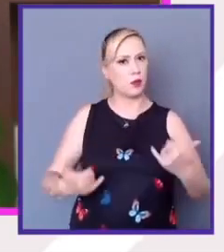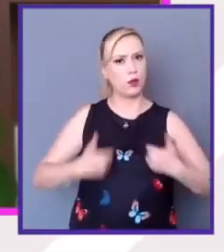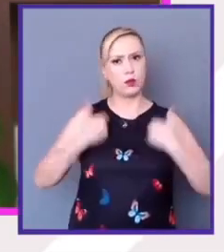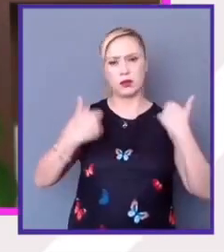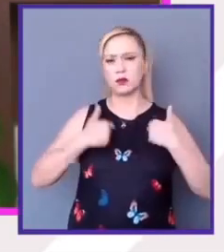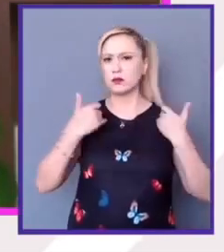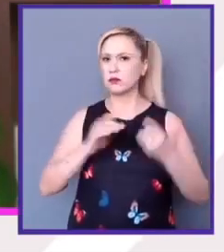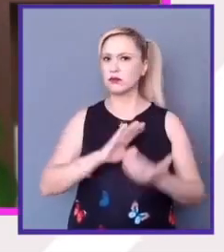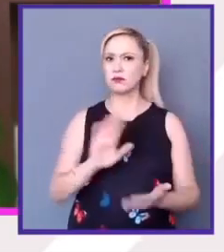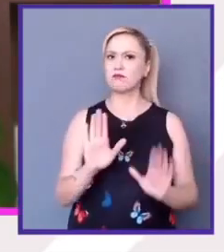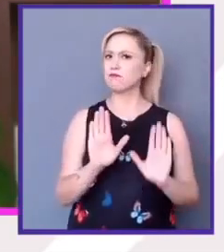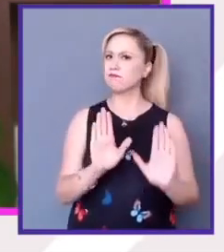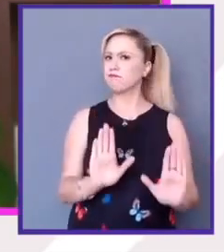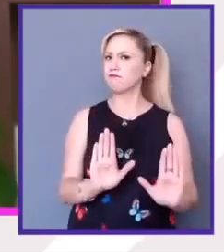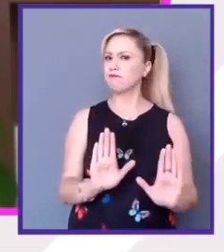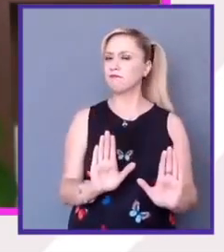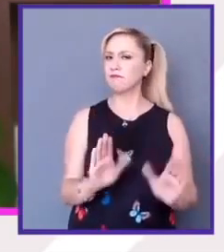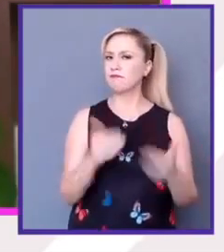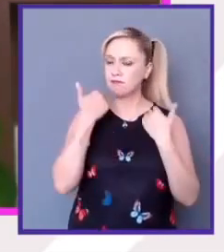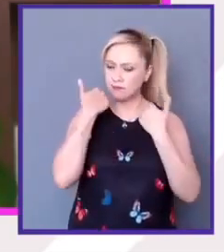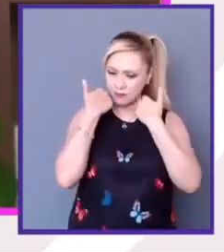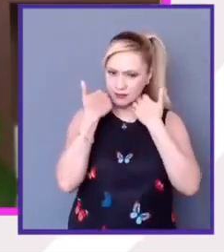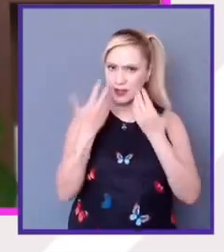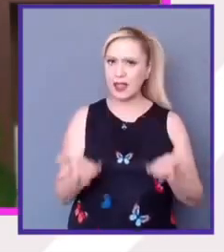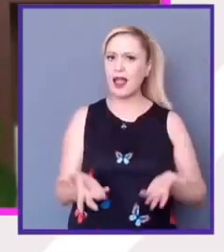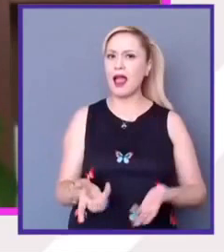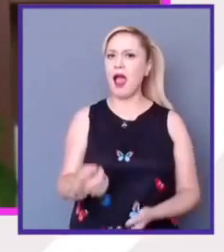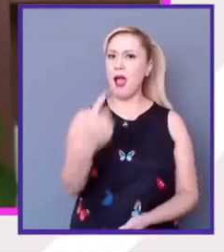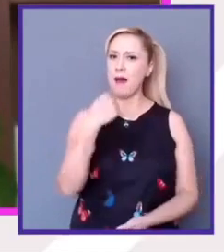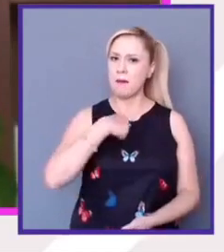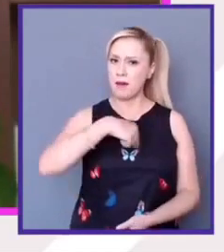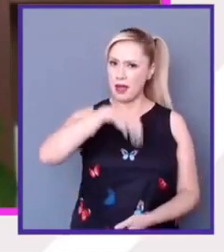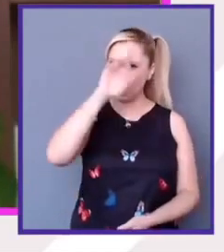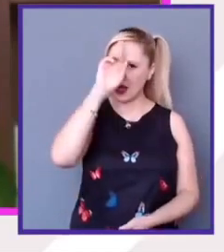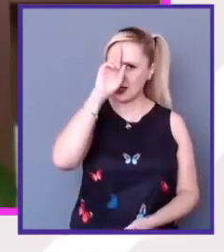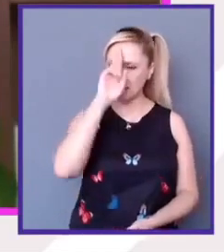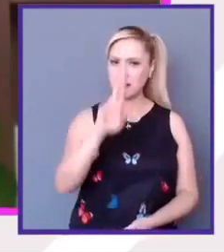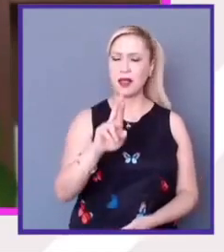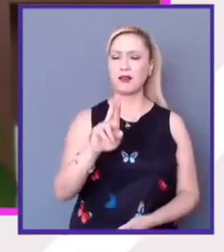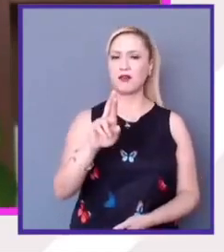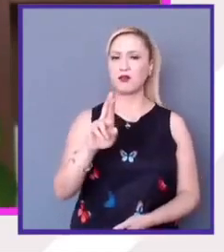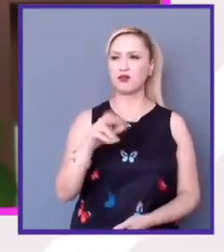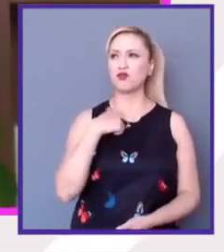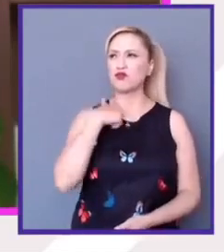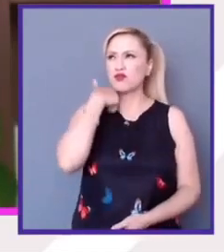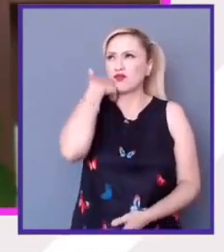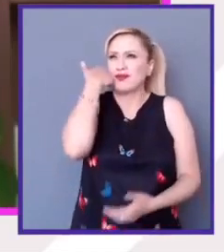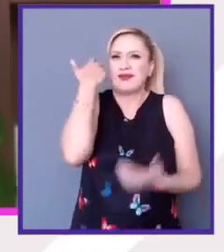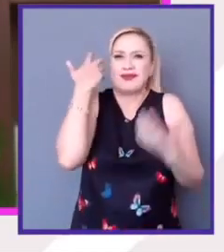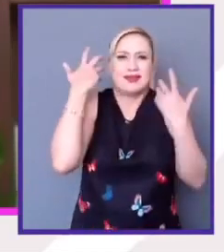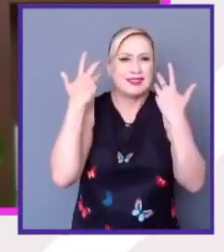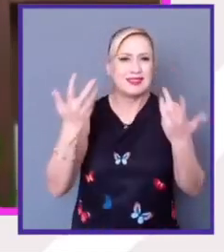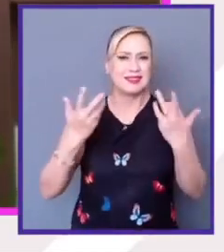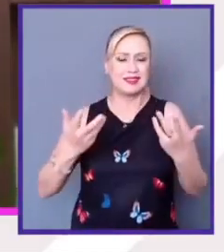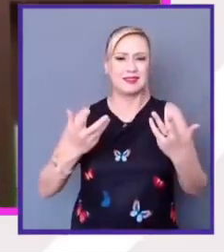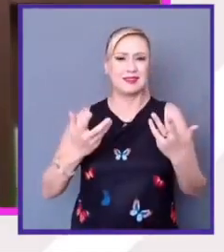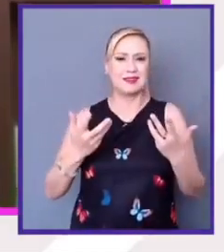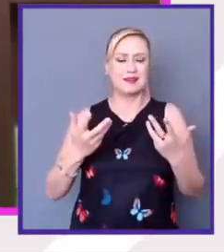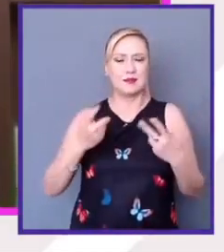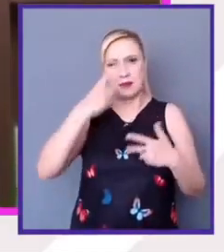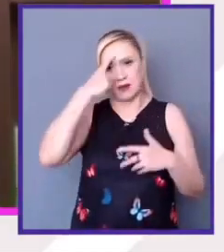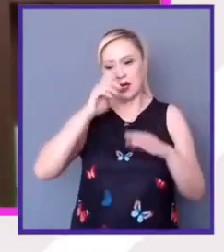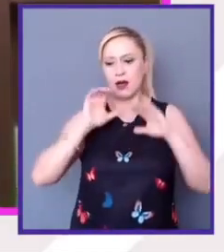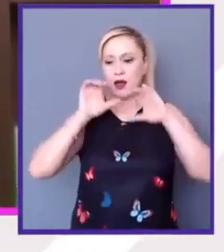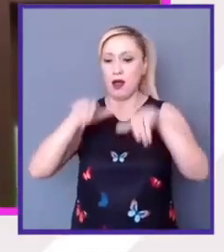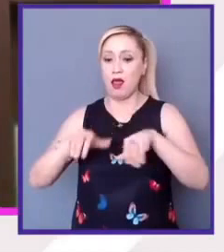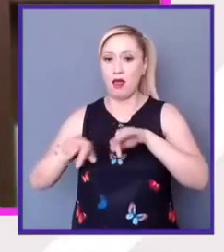sí está siendo un determinante al momento de aplicar a una vacante, ¿no? Y otros temas de costos